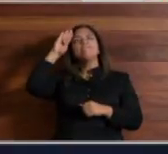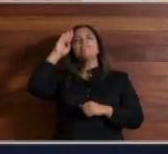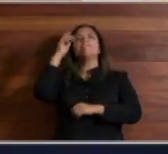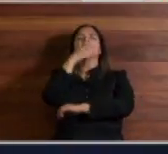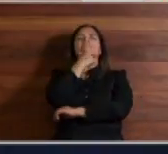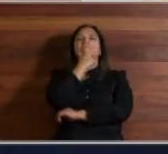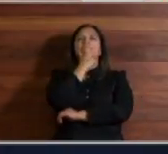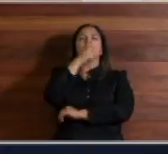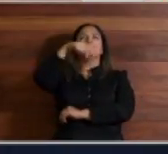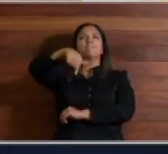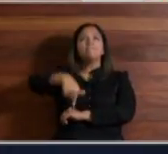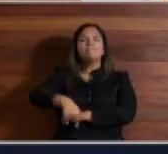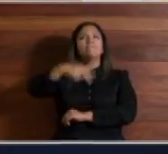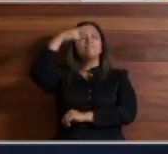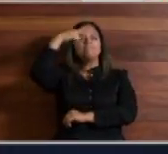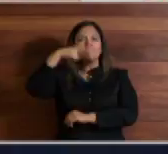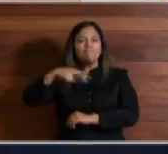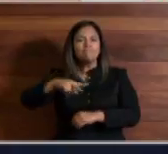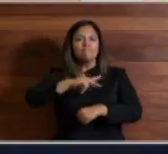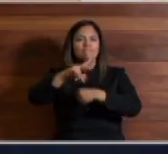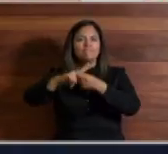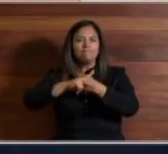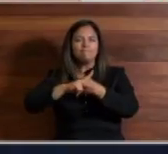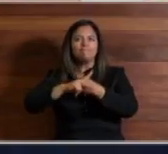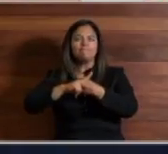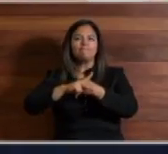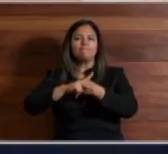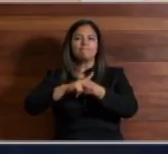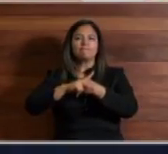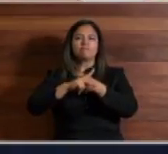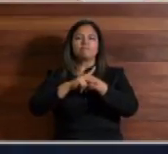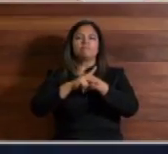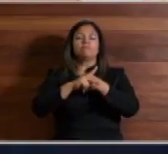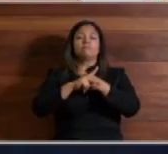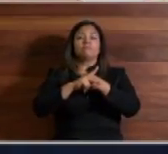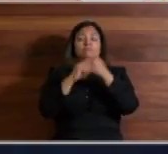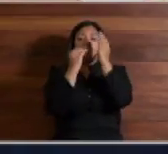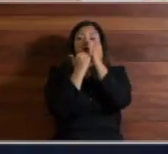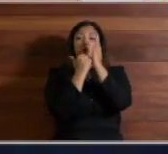que México no solo sigue creciendo muy abajo de su potencial,